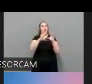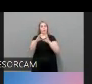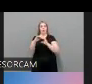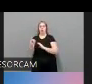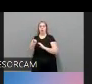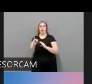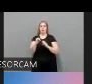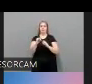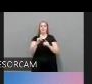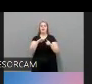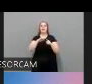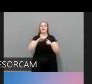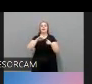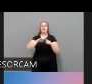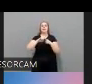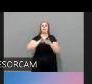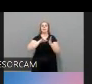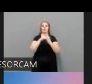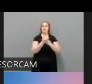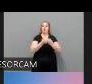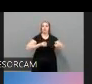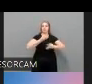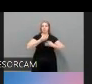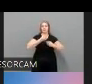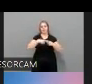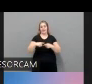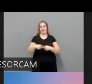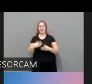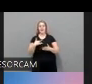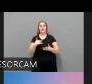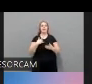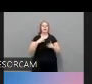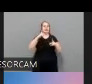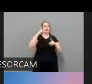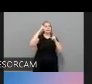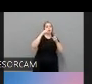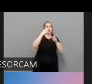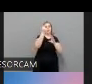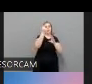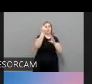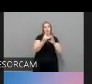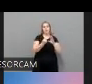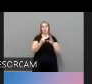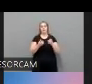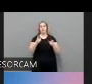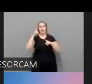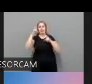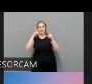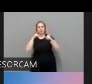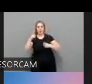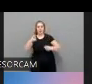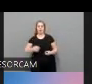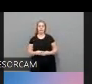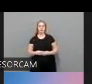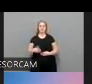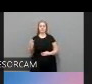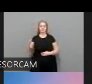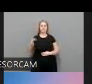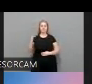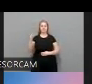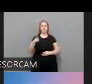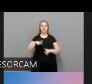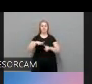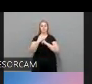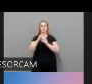utilizado diferentes tipos de lenguaje para expresarse: oral, escrito, gestual, pictográfico. Además, en el caso